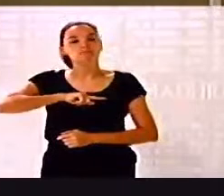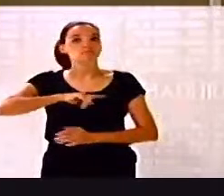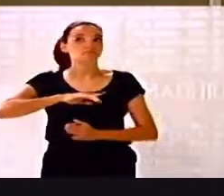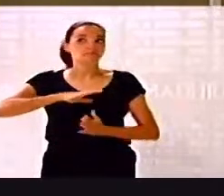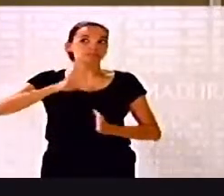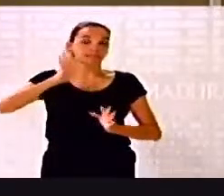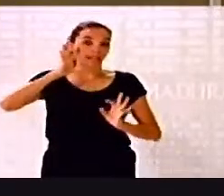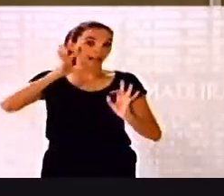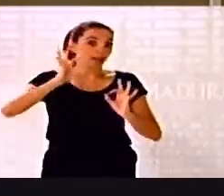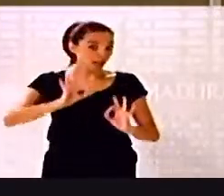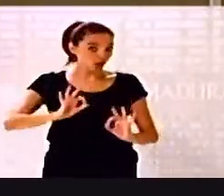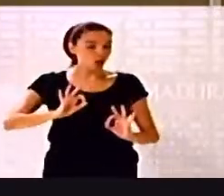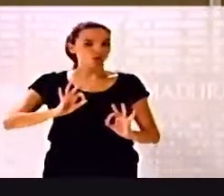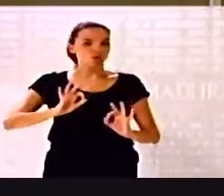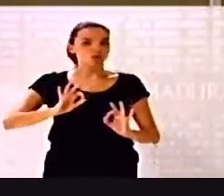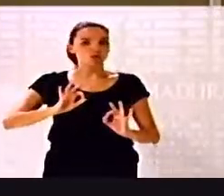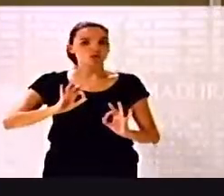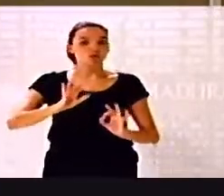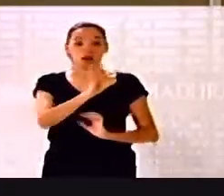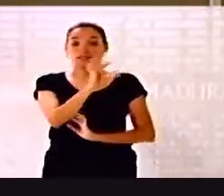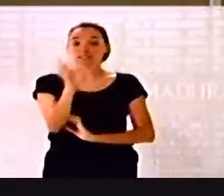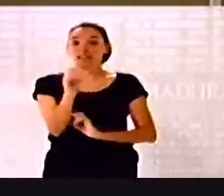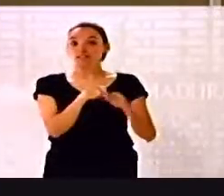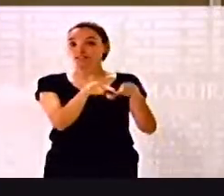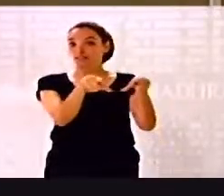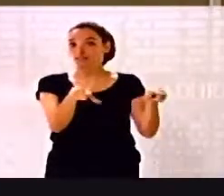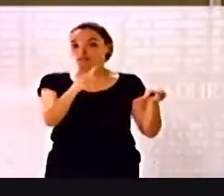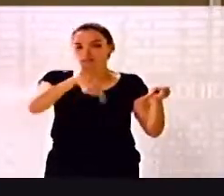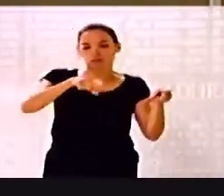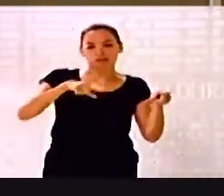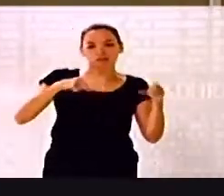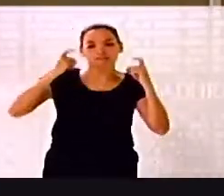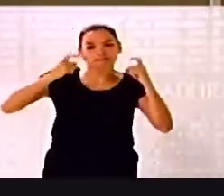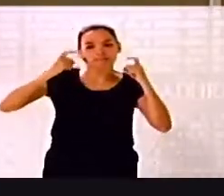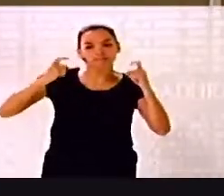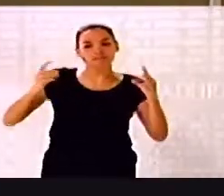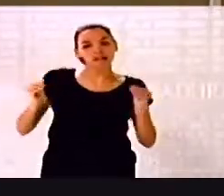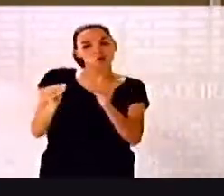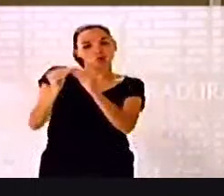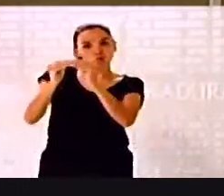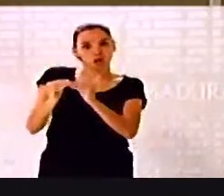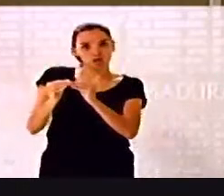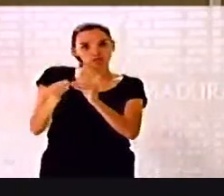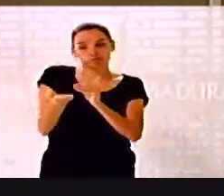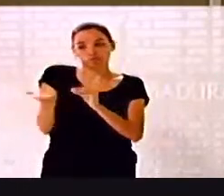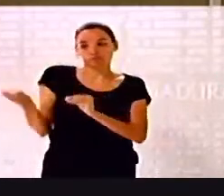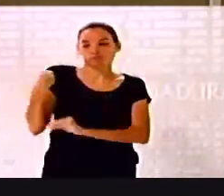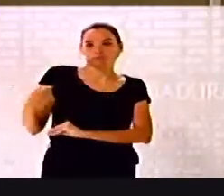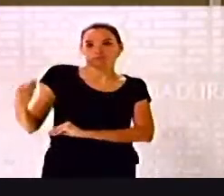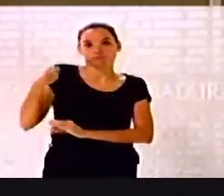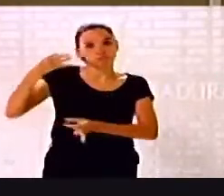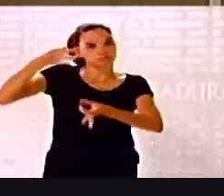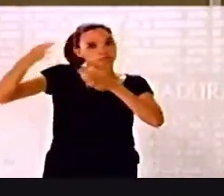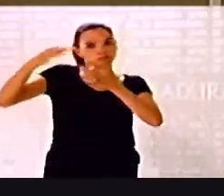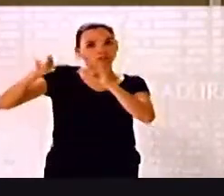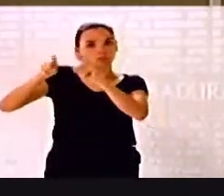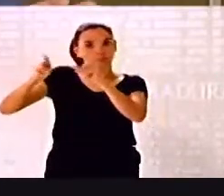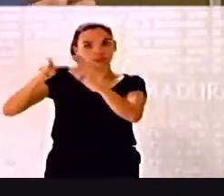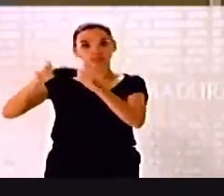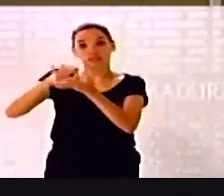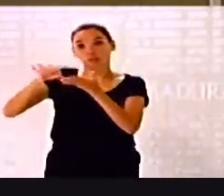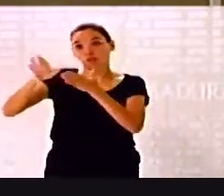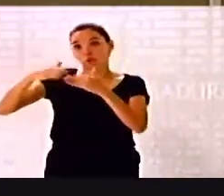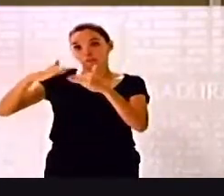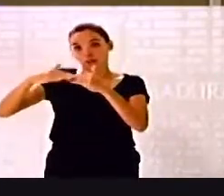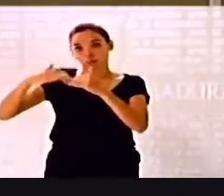creo que desde el Servicio Extremeño de Salud nos estamos ajustando a la exigencia a la empresa de lo que son los servicios